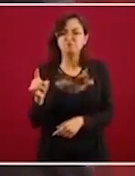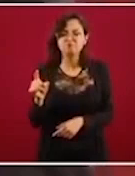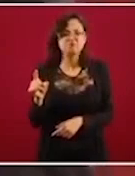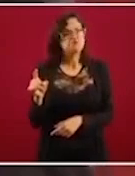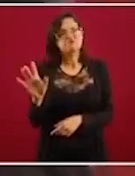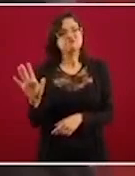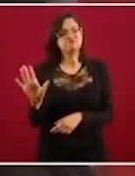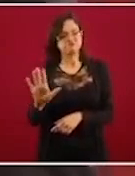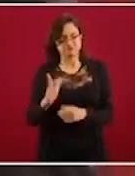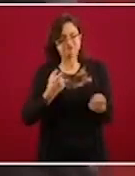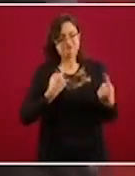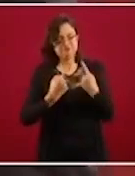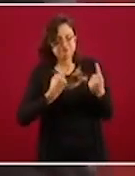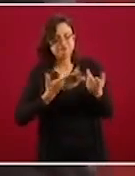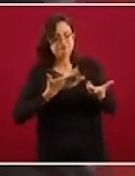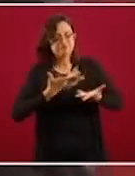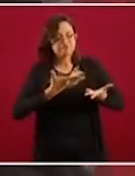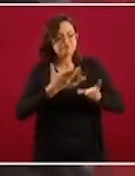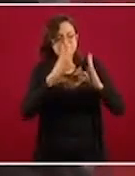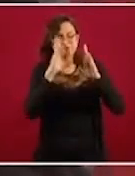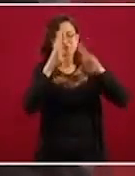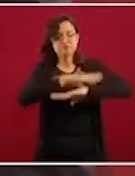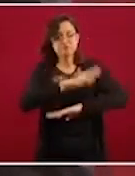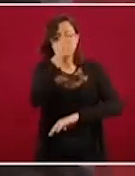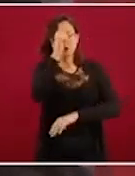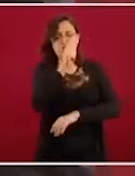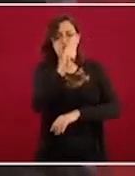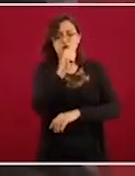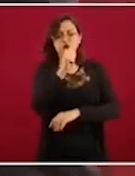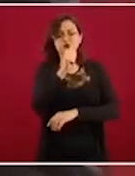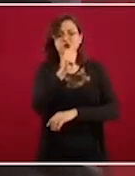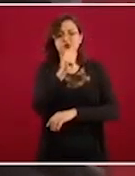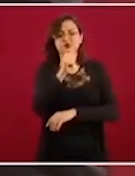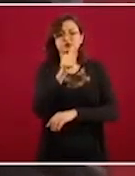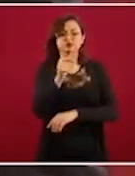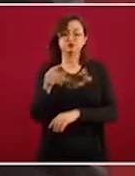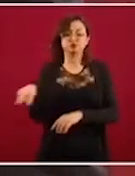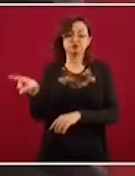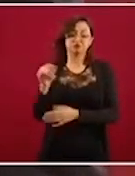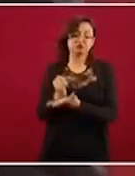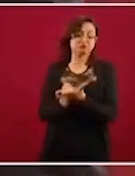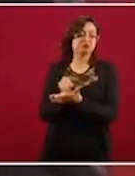la vía de la conciliación, del acuerdo, optaron por eso.